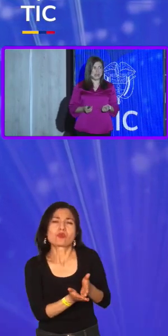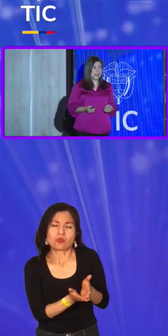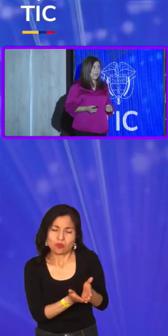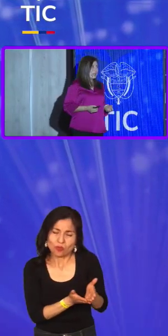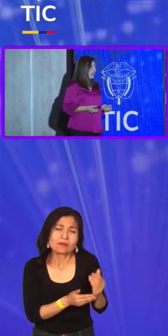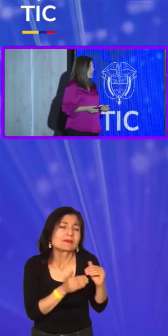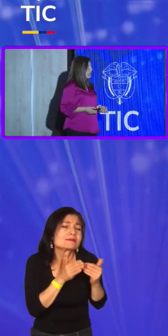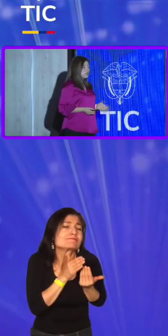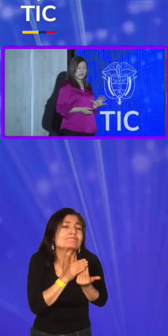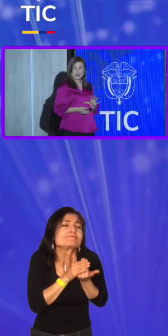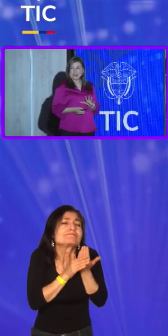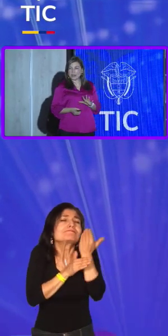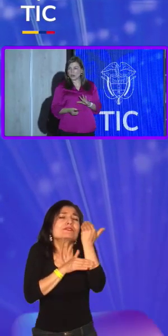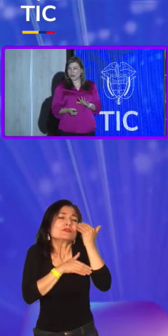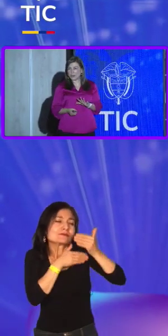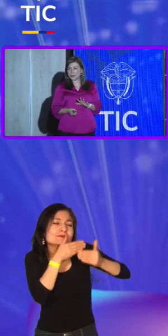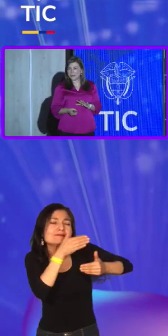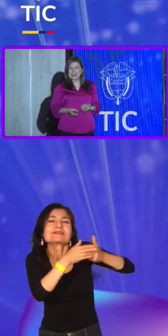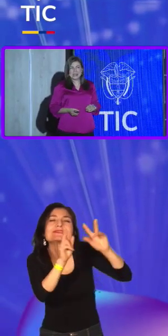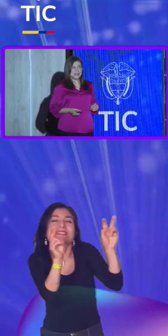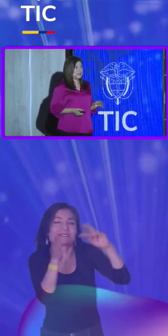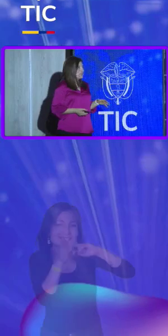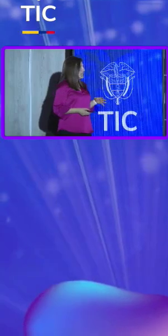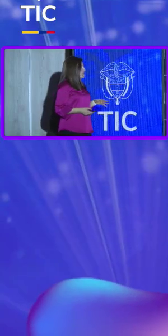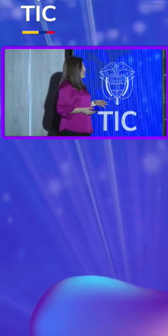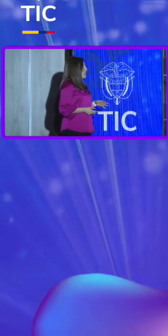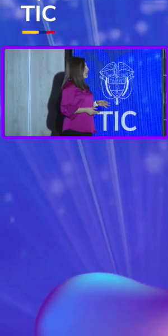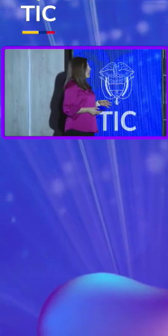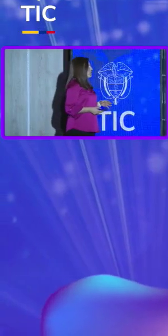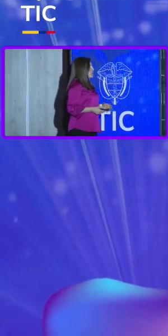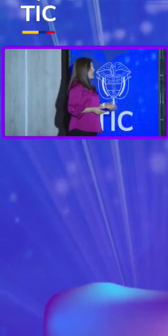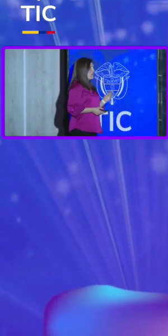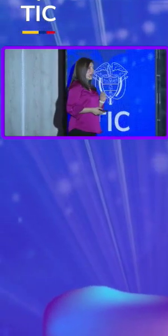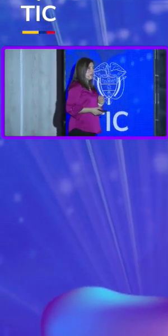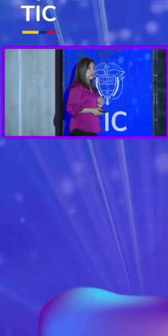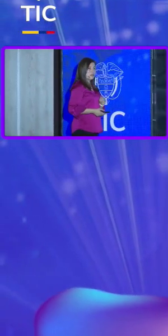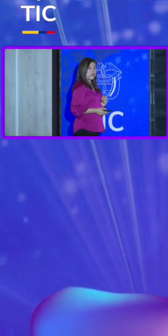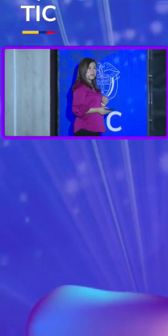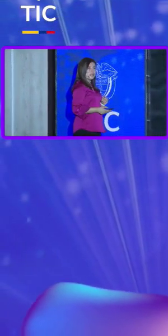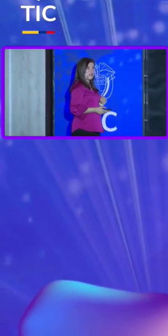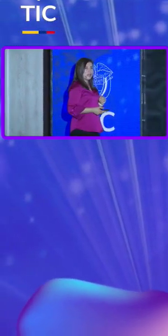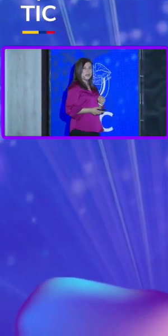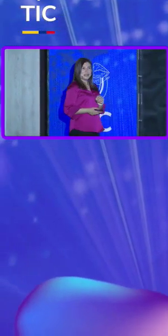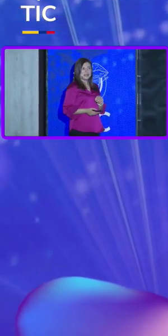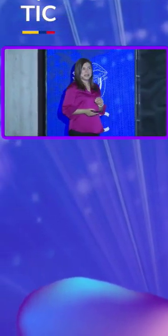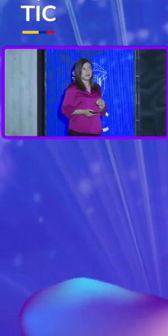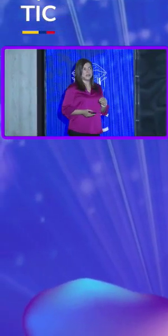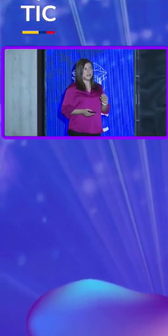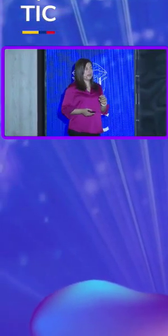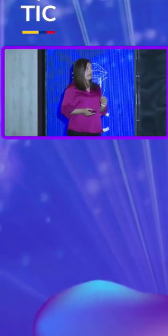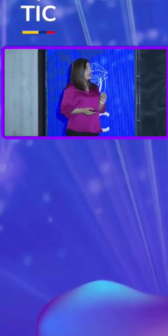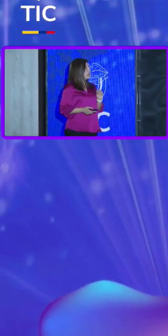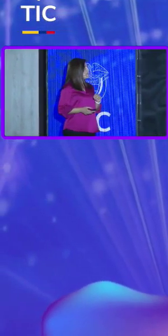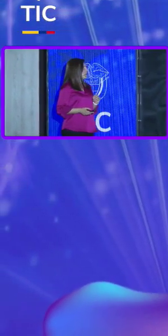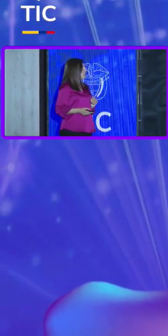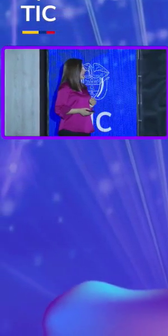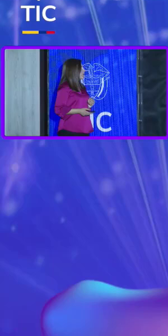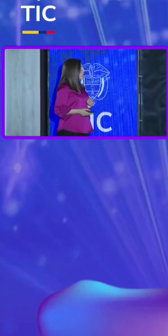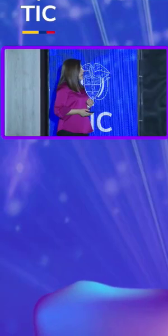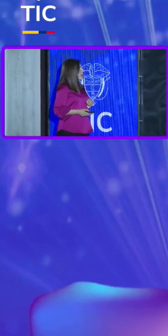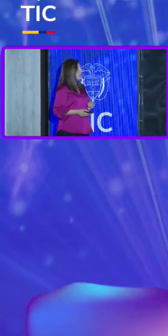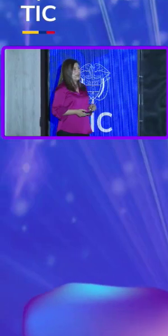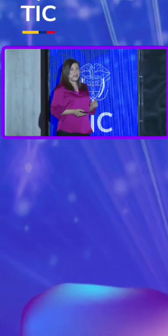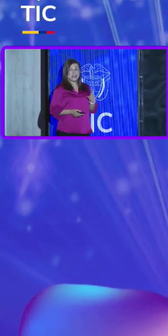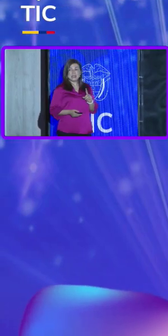muy inicial, que es el aspecto tecnológico. Entonces, en este proyecto nos enfocamos muy específicamente en el